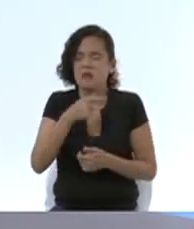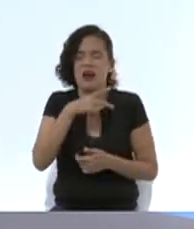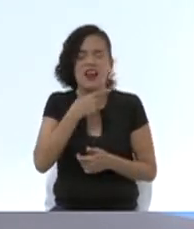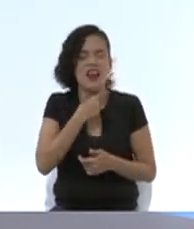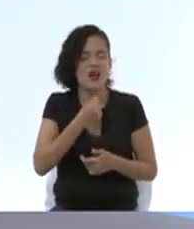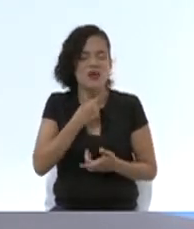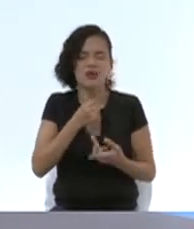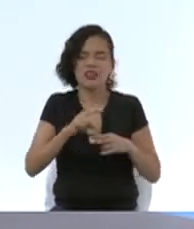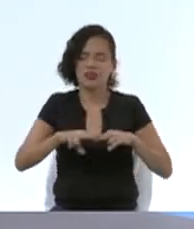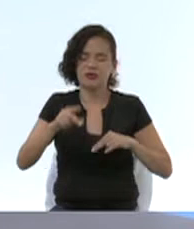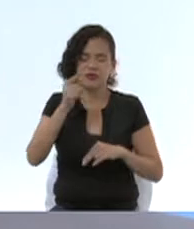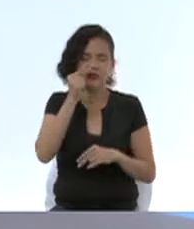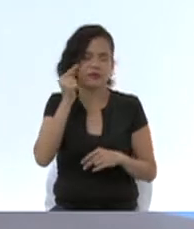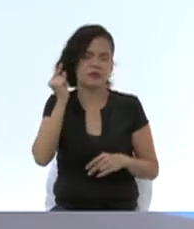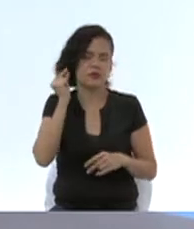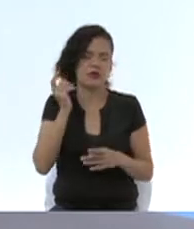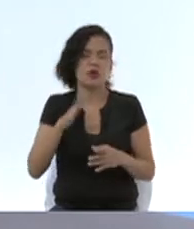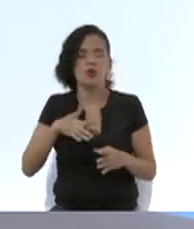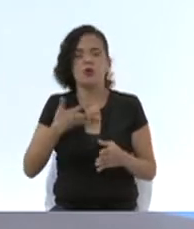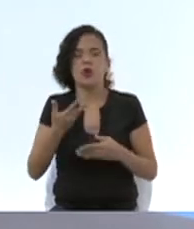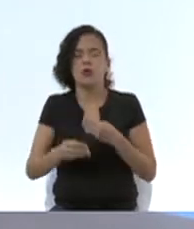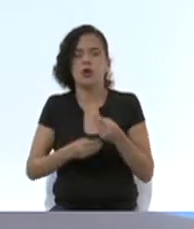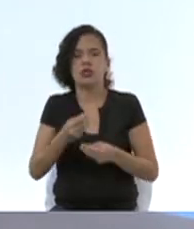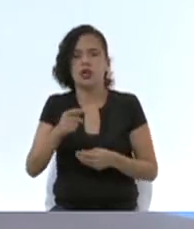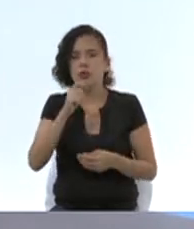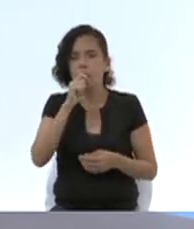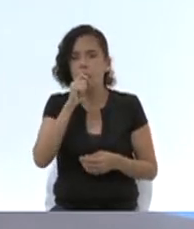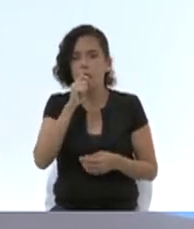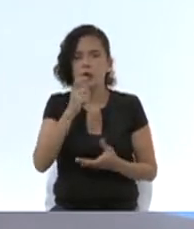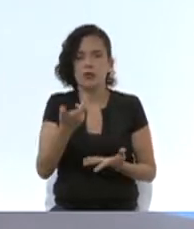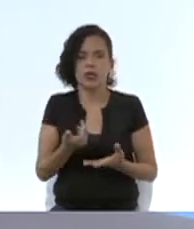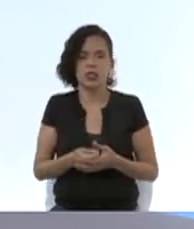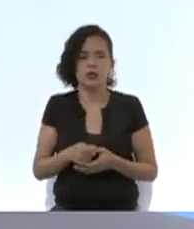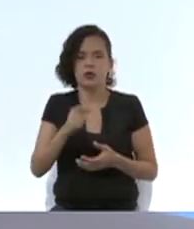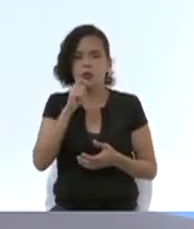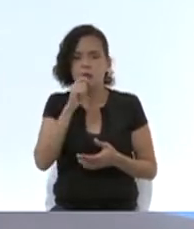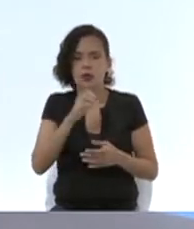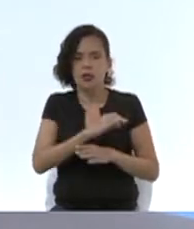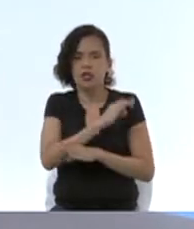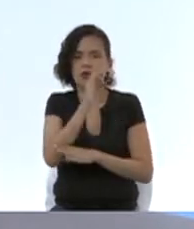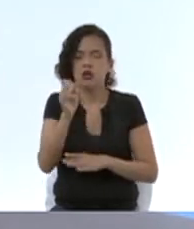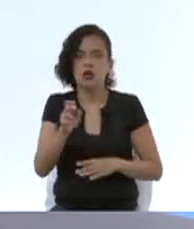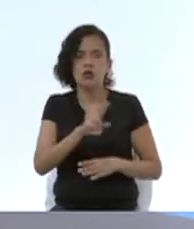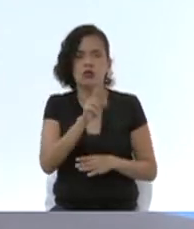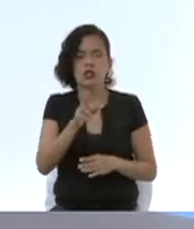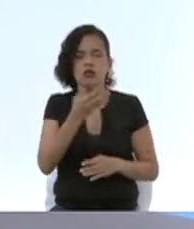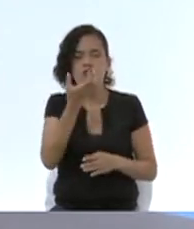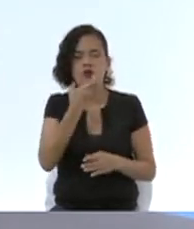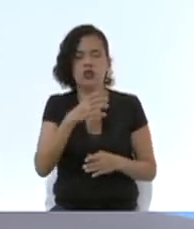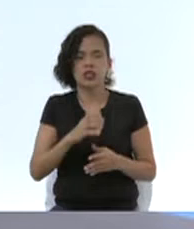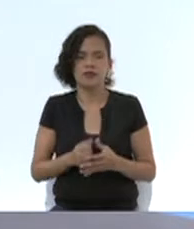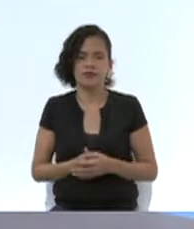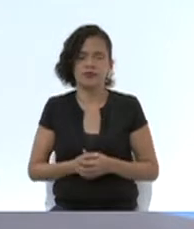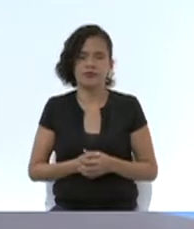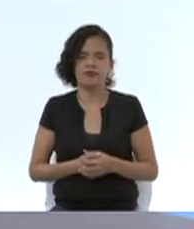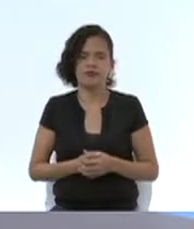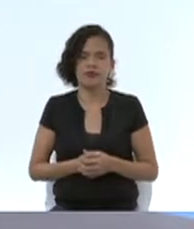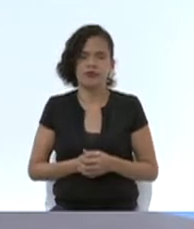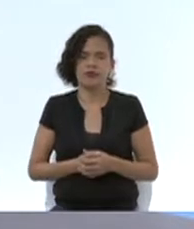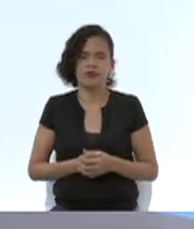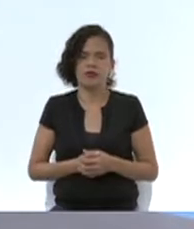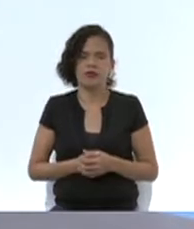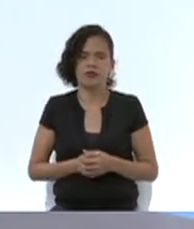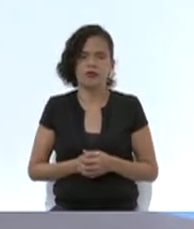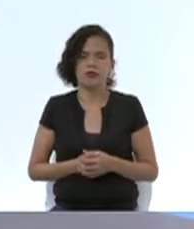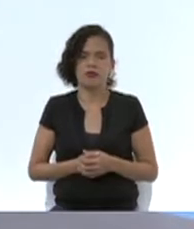gustar a nuestras niñas y niños. Podemos elaborar chupetas, pero chupetas naturales, utilizando frutas. Sí, y